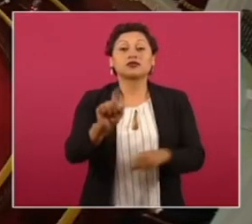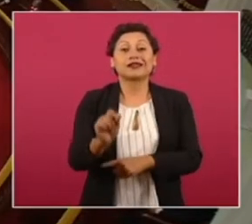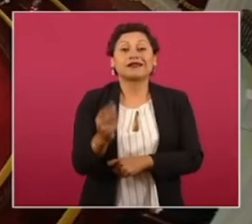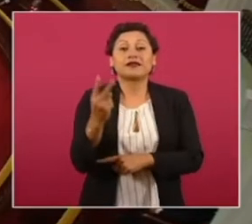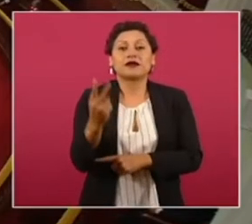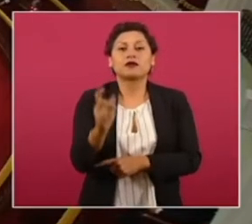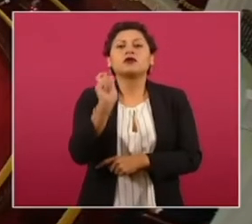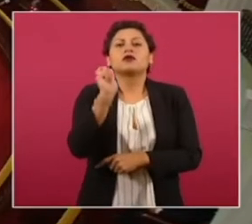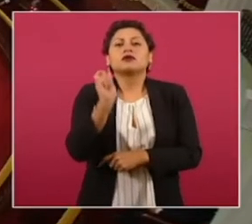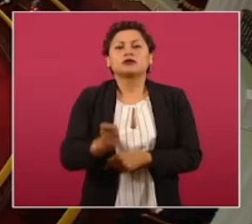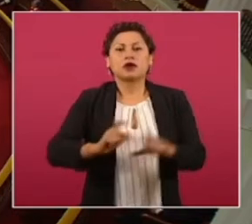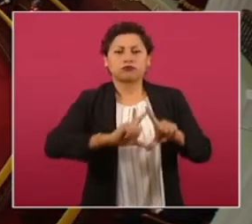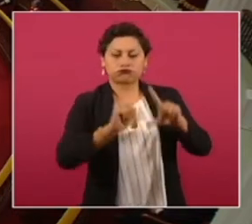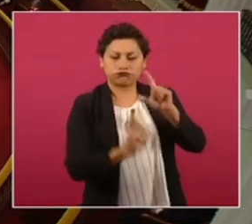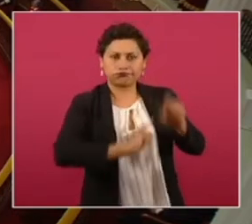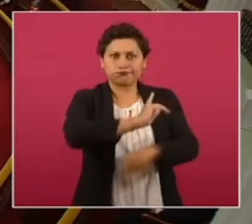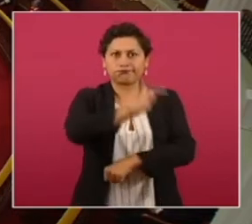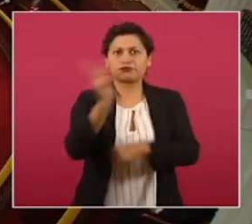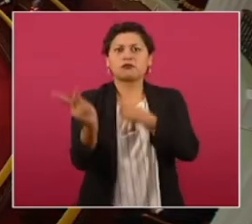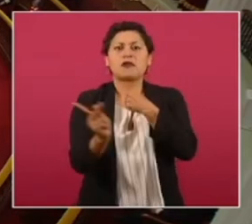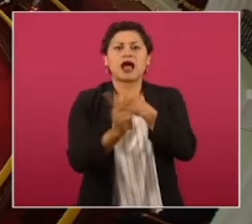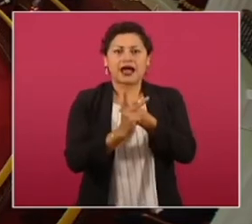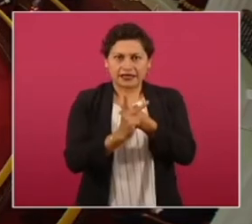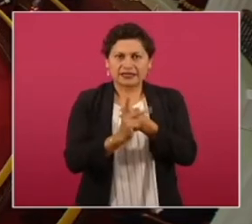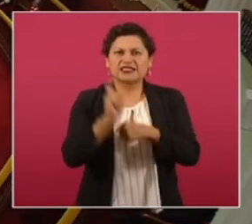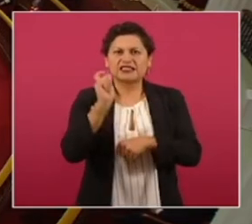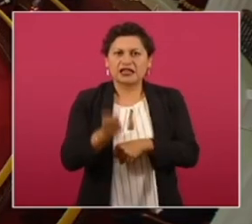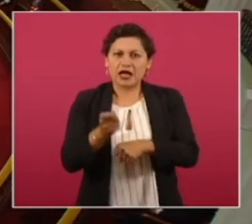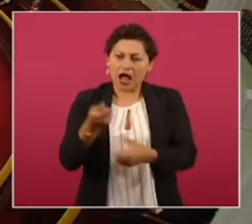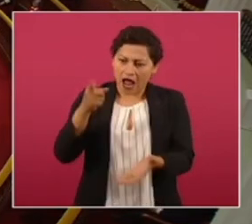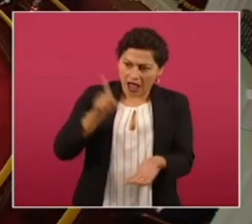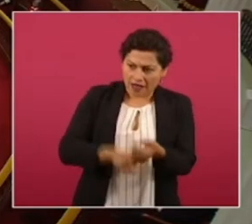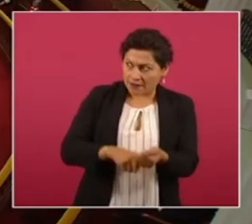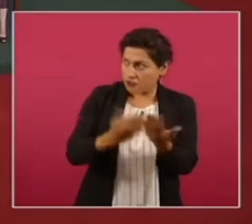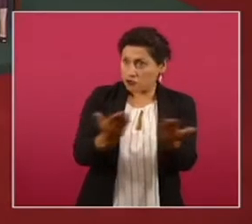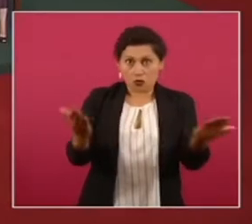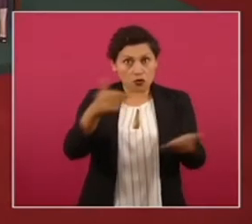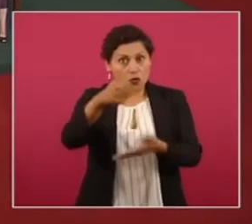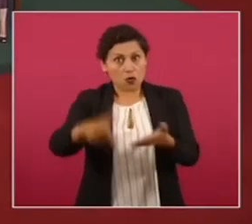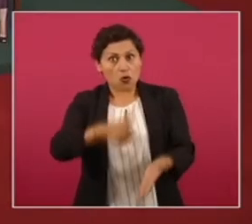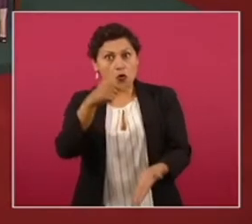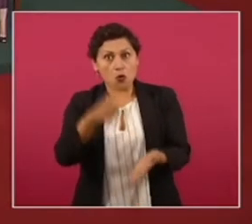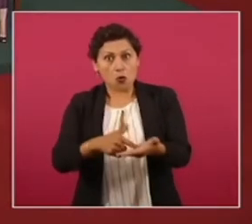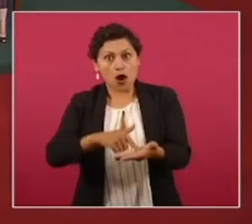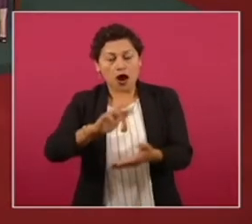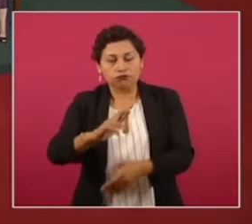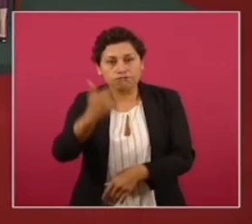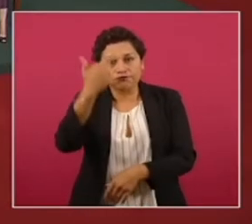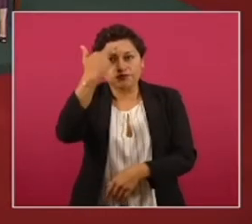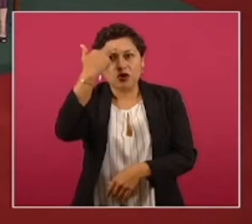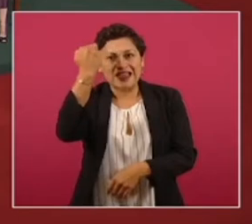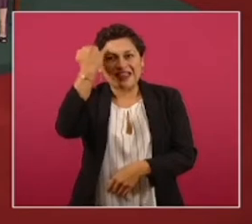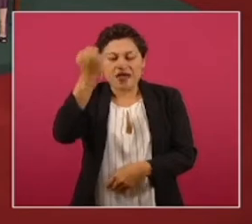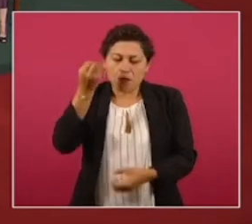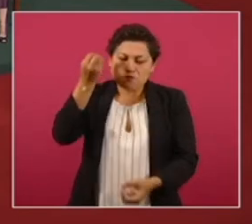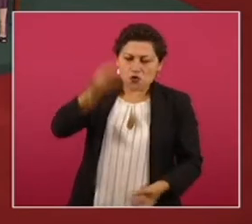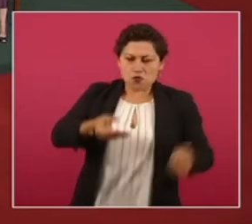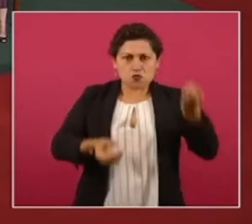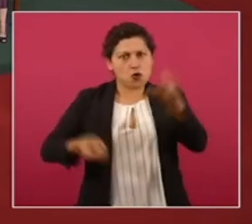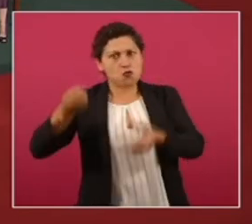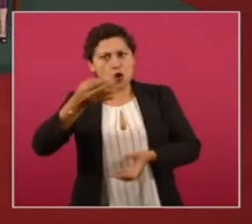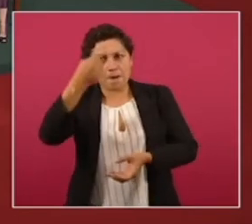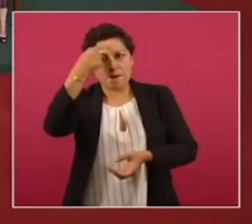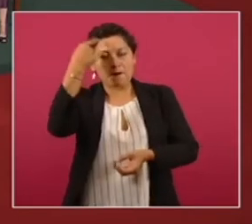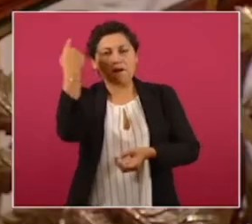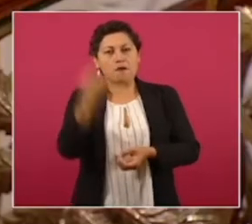dejó de hacer resonar al interior de estos muros las ideas que definieron al Estado mexicano. Esto debido